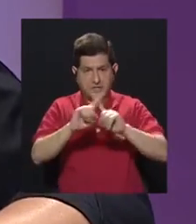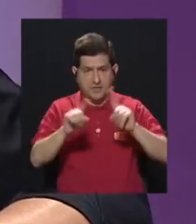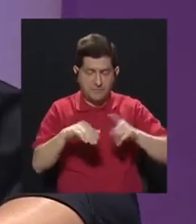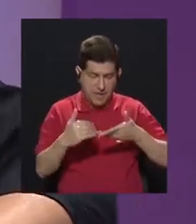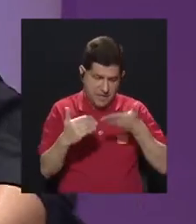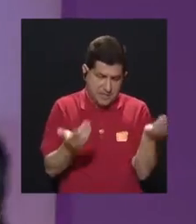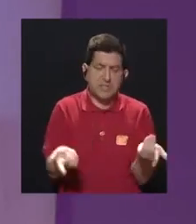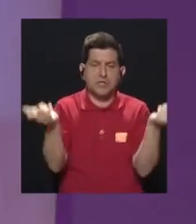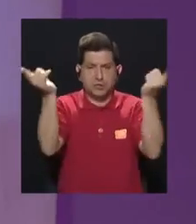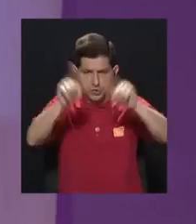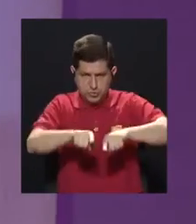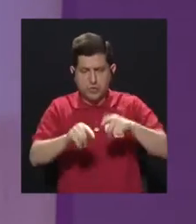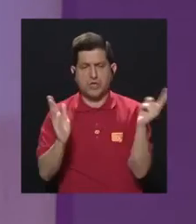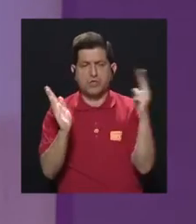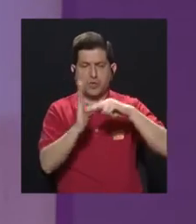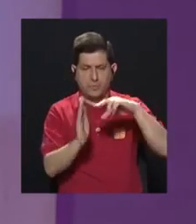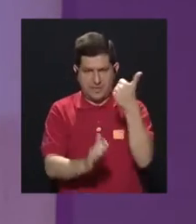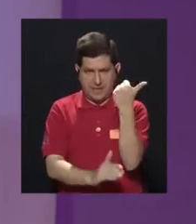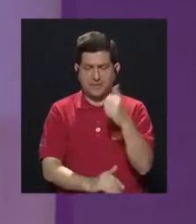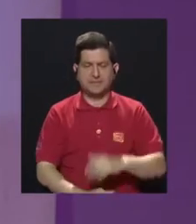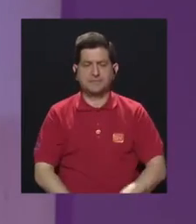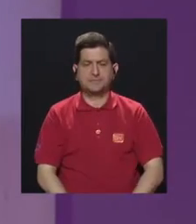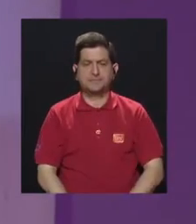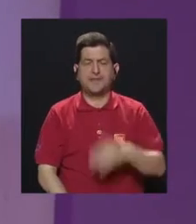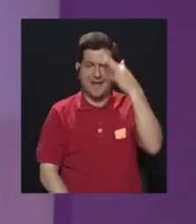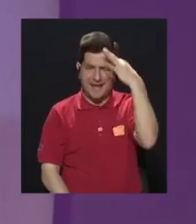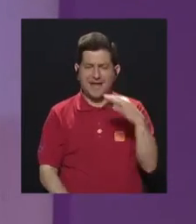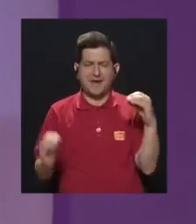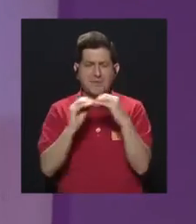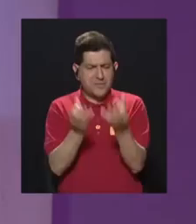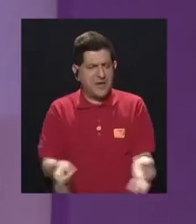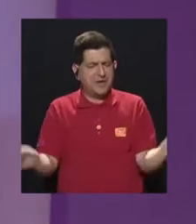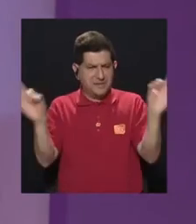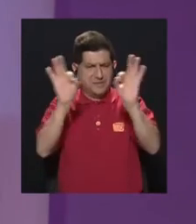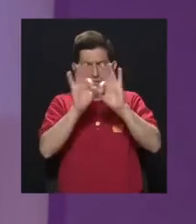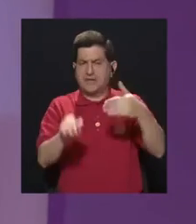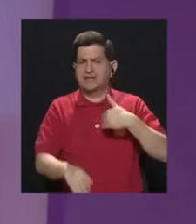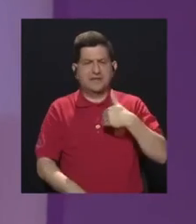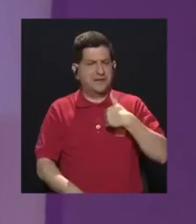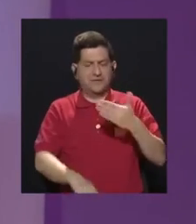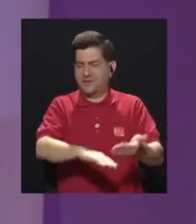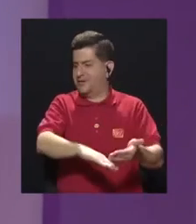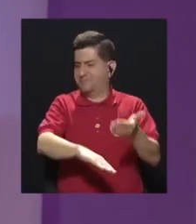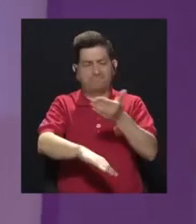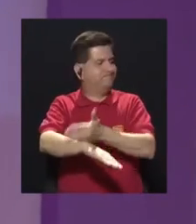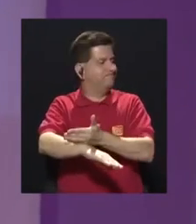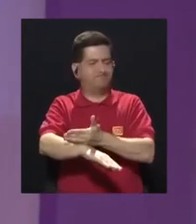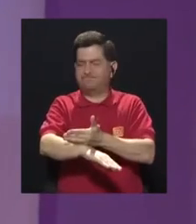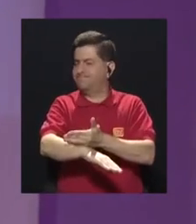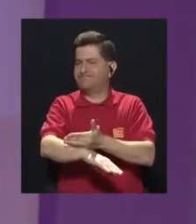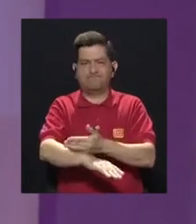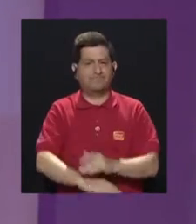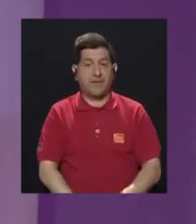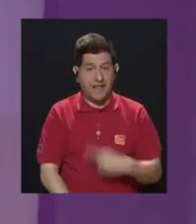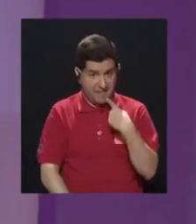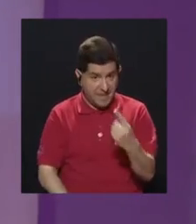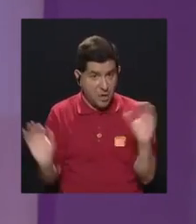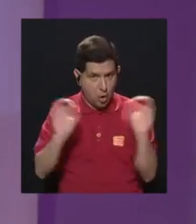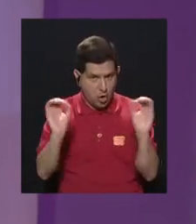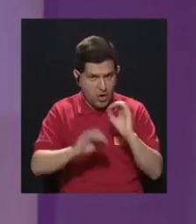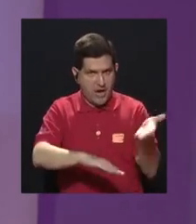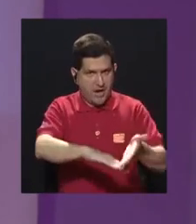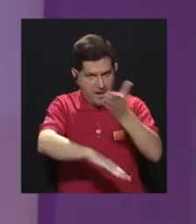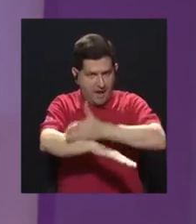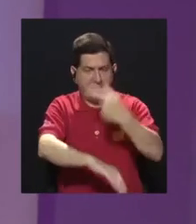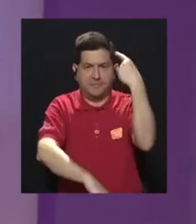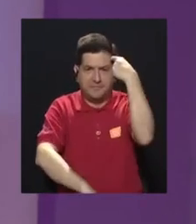cosas que han pasado desde el 2010 creo que lo más importante es que no hemos tenido ningún avance cuando digo ningún avance estoy